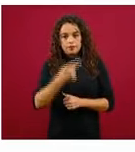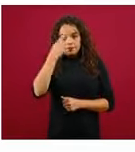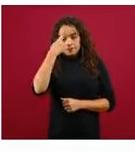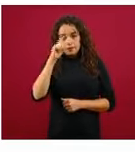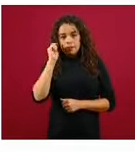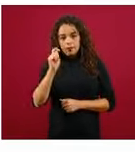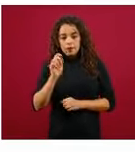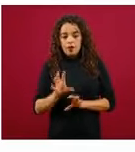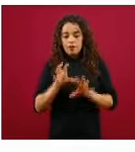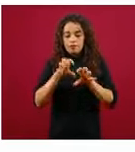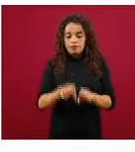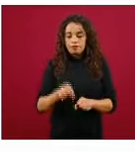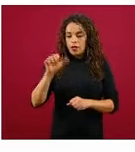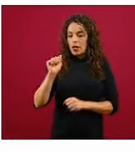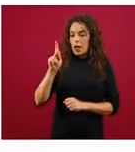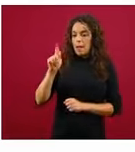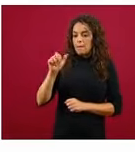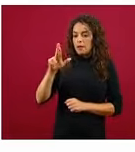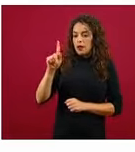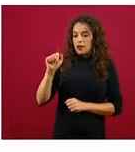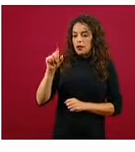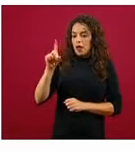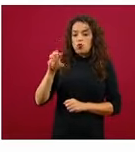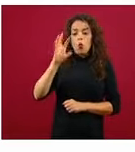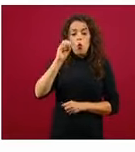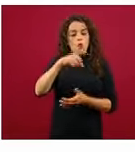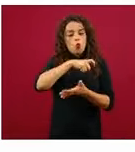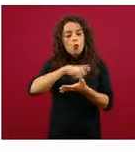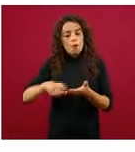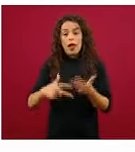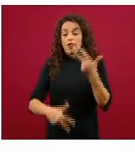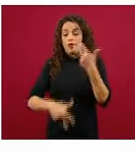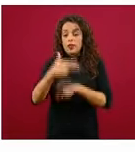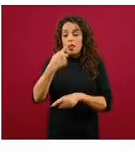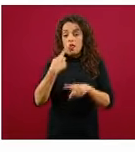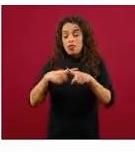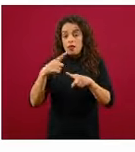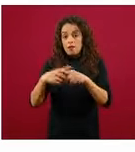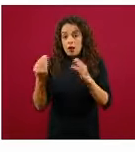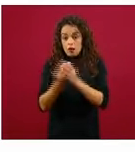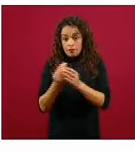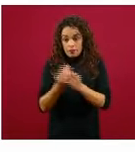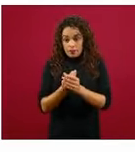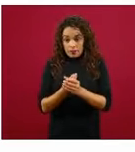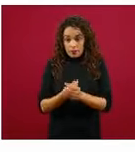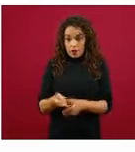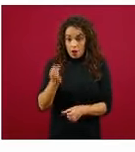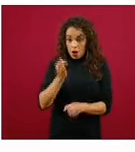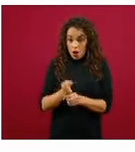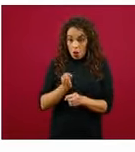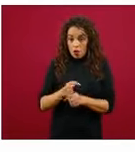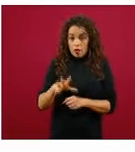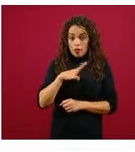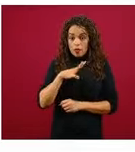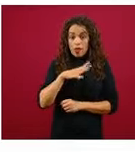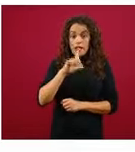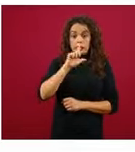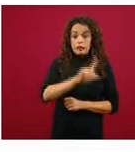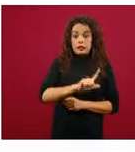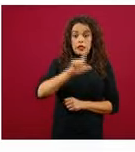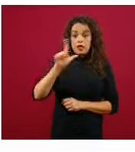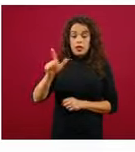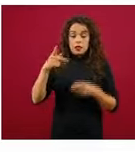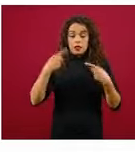apartar o comprar finalmente 13 tipos de vacunas. Están hasta ahora 77 pacientes